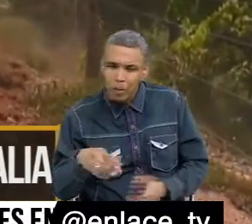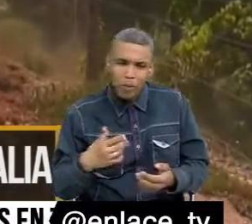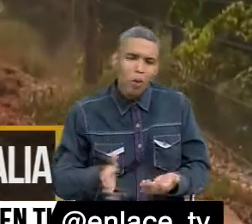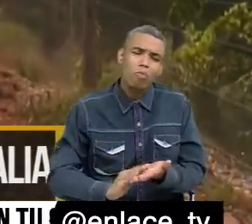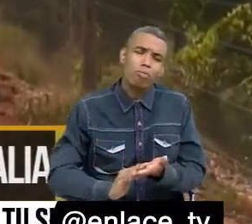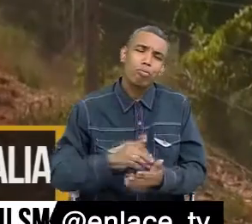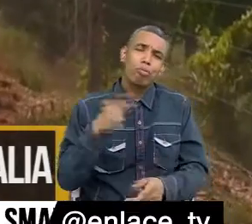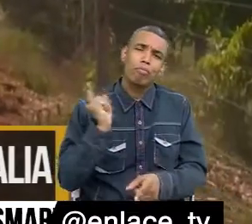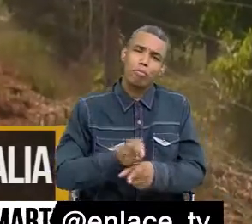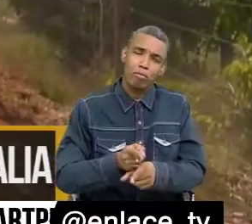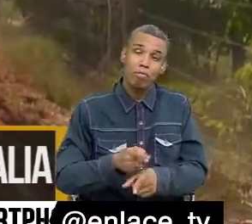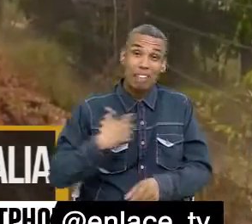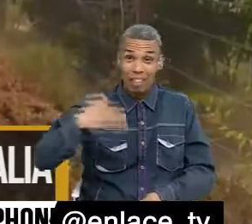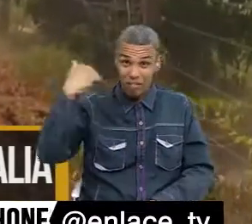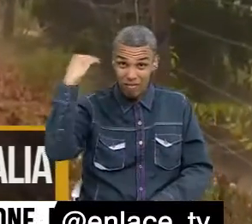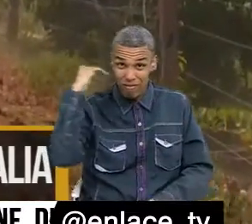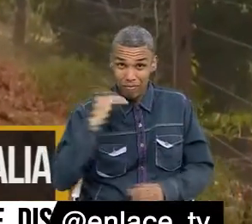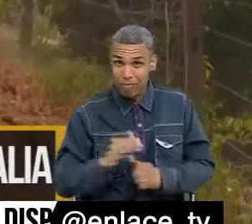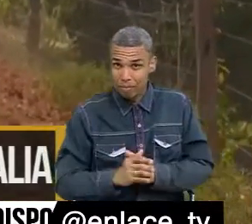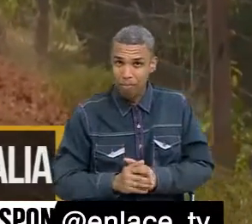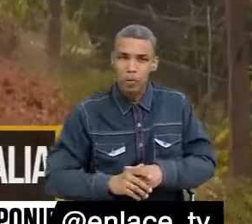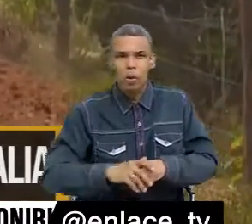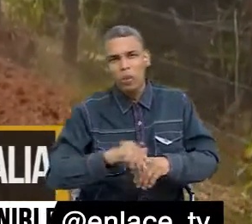en comunidad, en un conjunto,